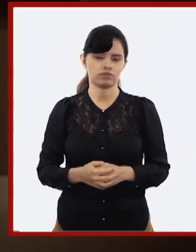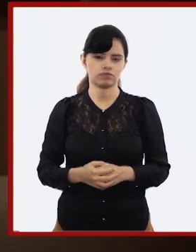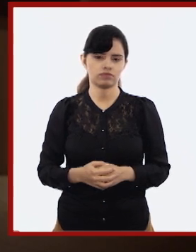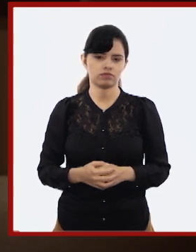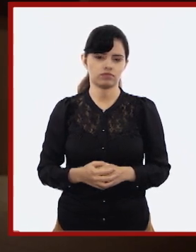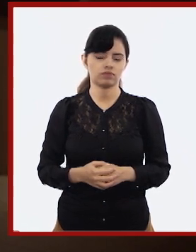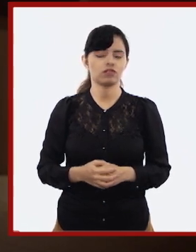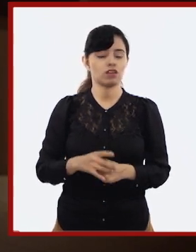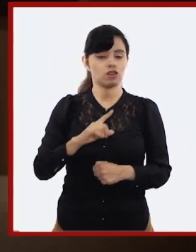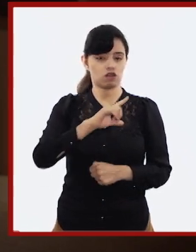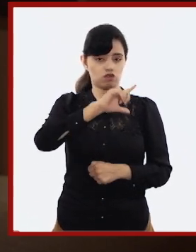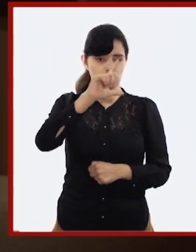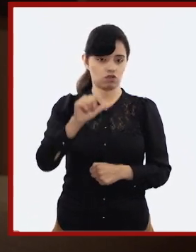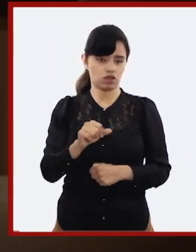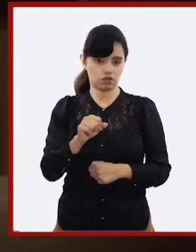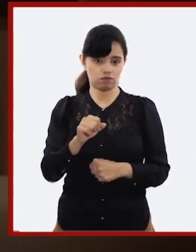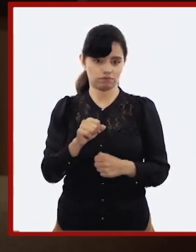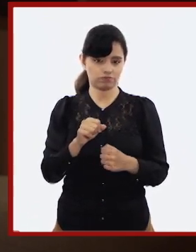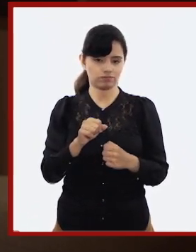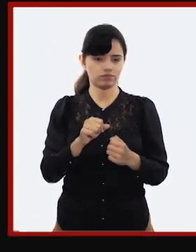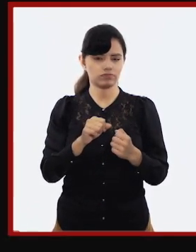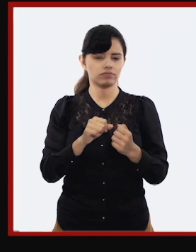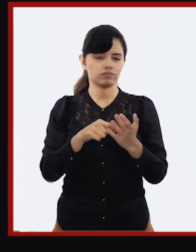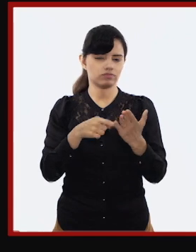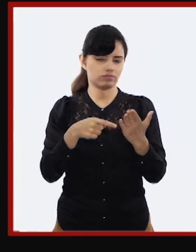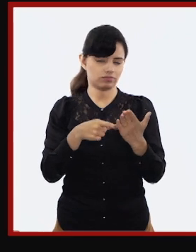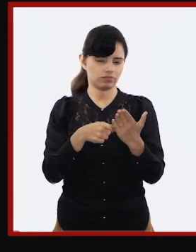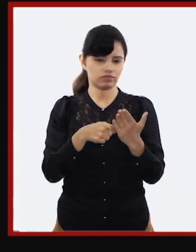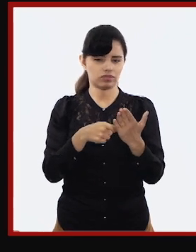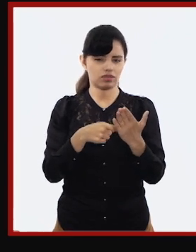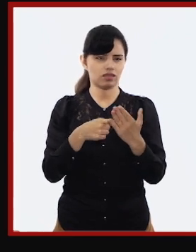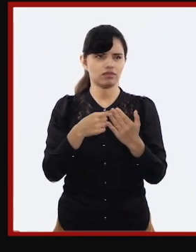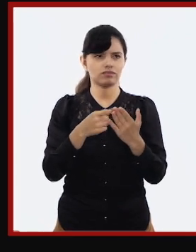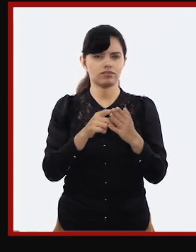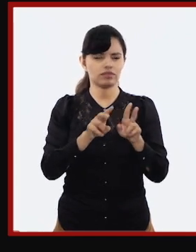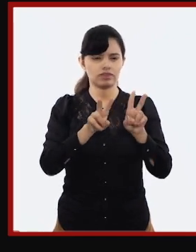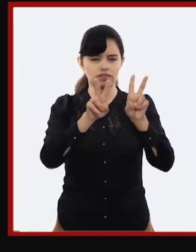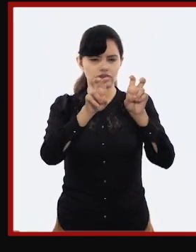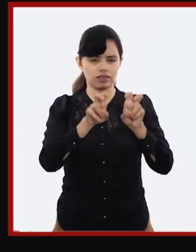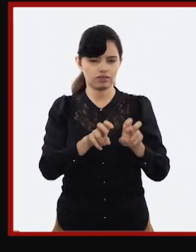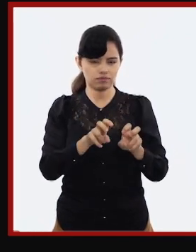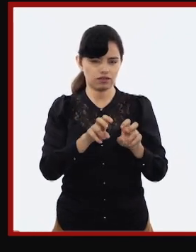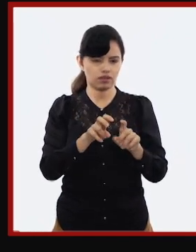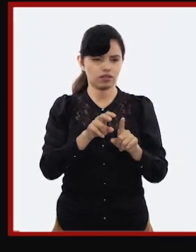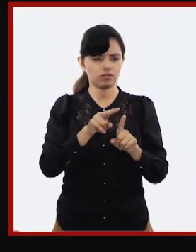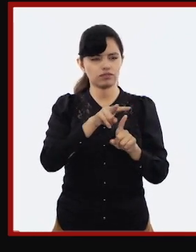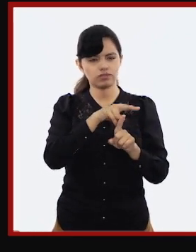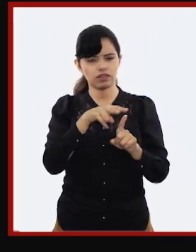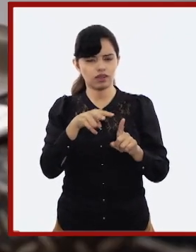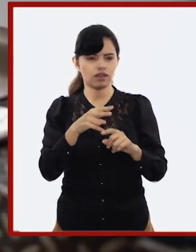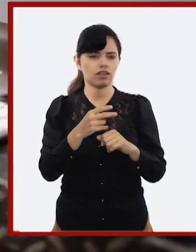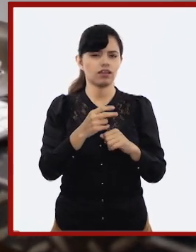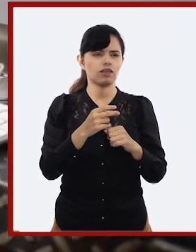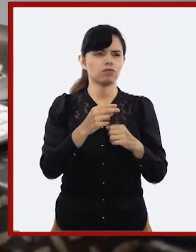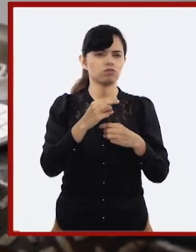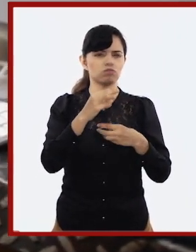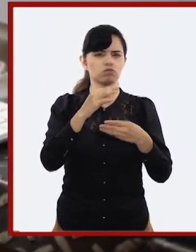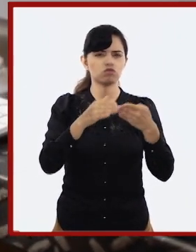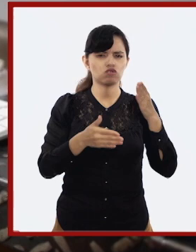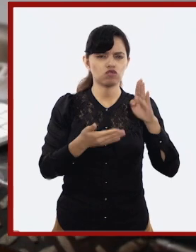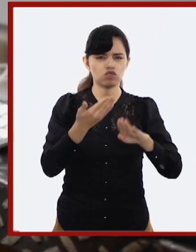personas. Y después nos dedicamos a ver todo lo que es la cosmovisión dual del